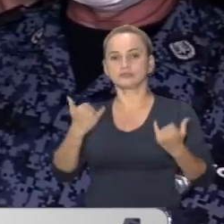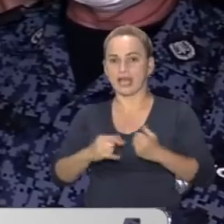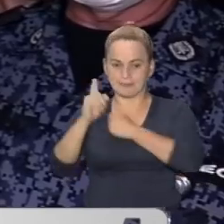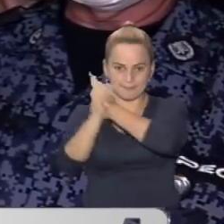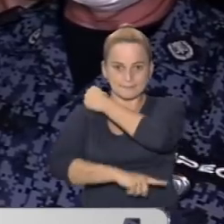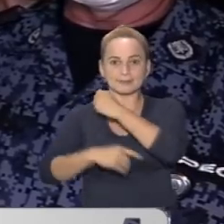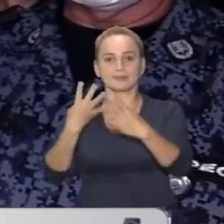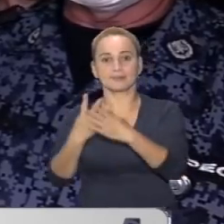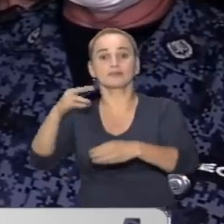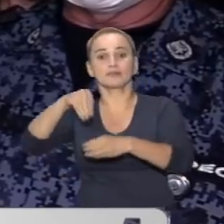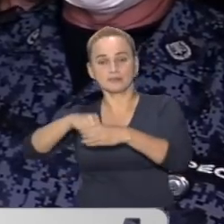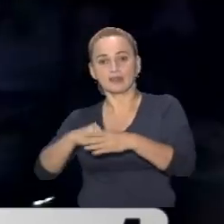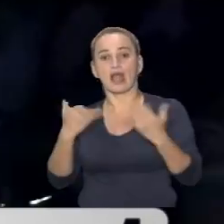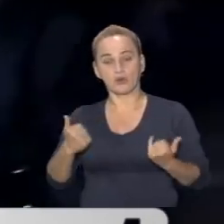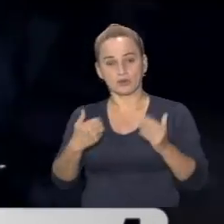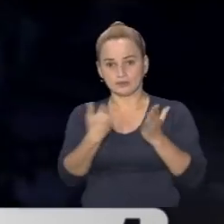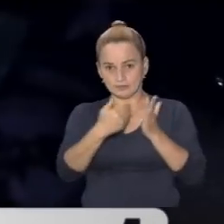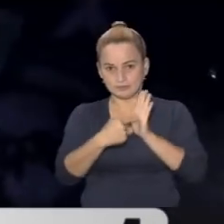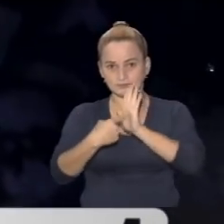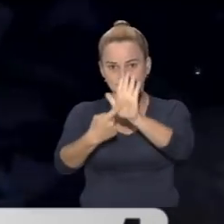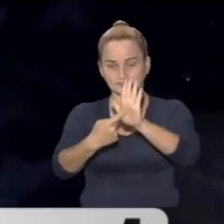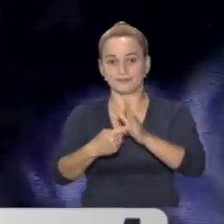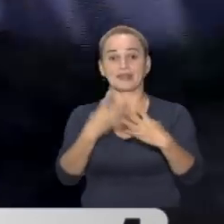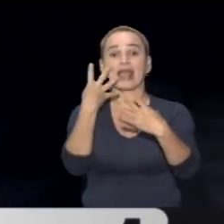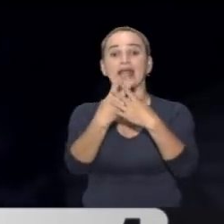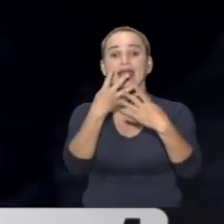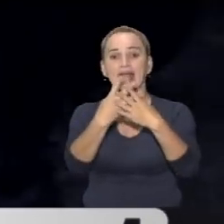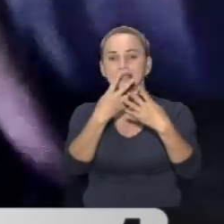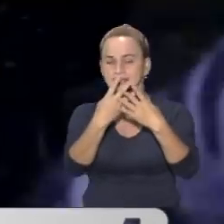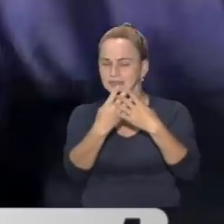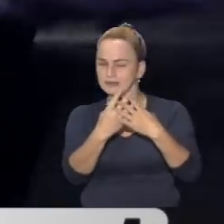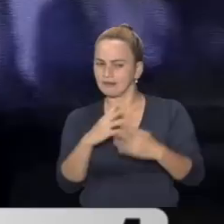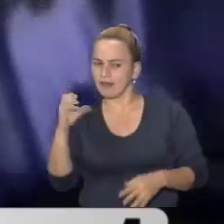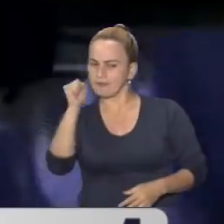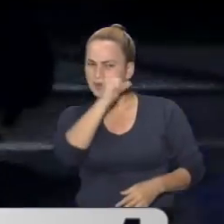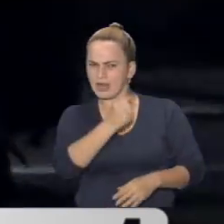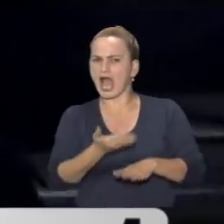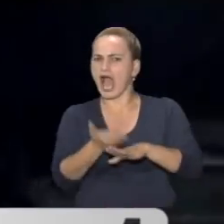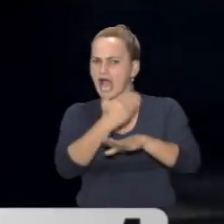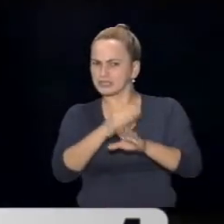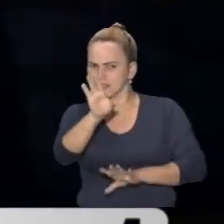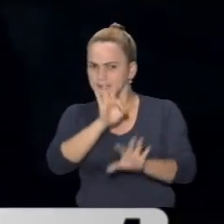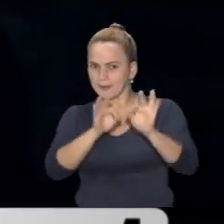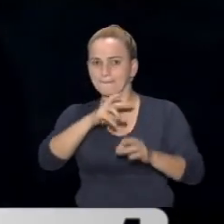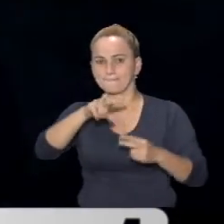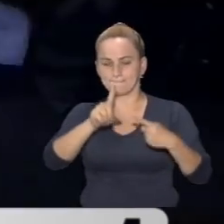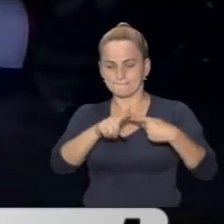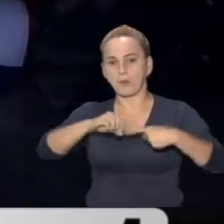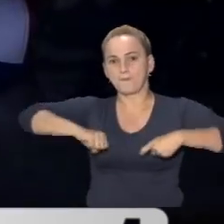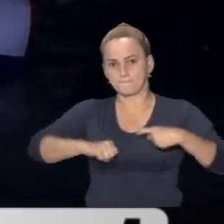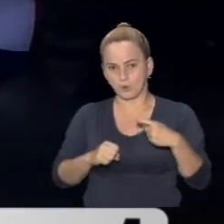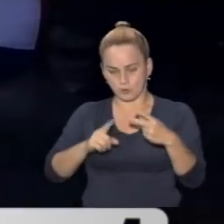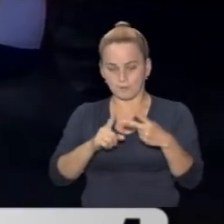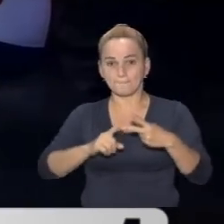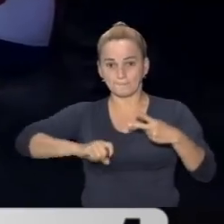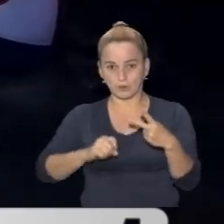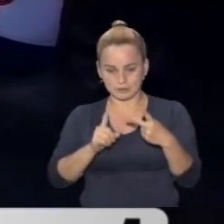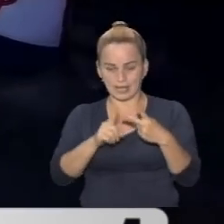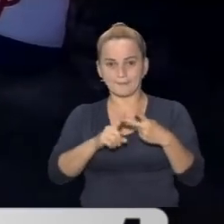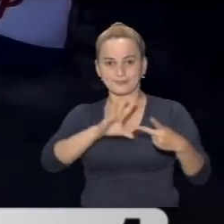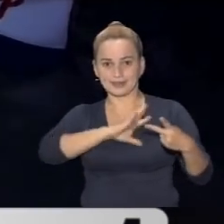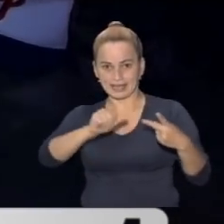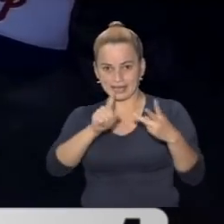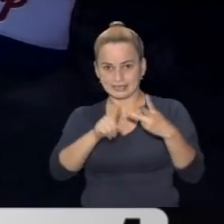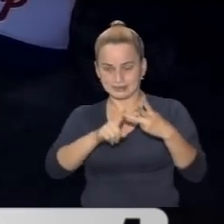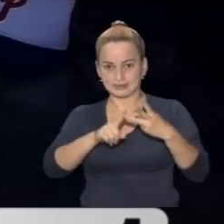libertad. Eso es lo que tenemos al momento. Estas cárceles fueron perfiladas en días anteriores. La Picota, Picaleña y Bellavista son los